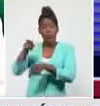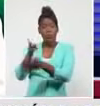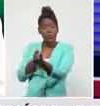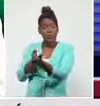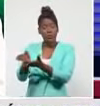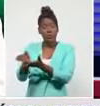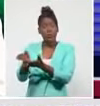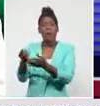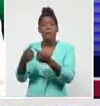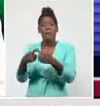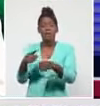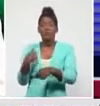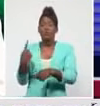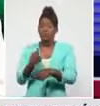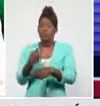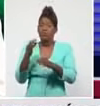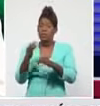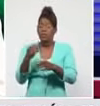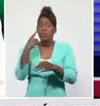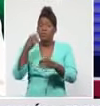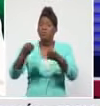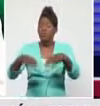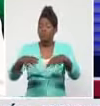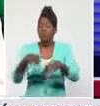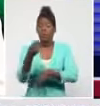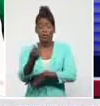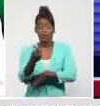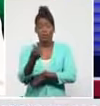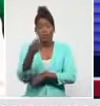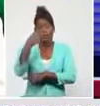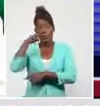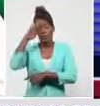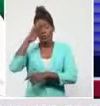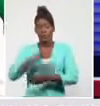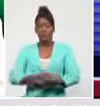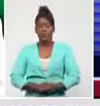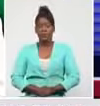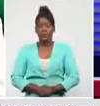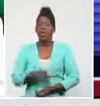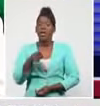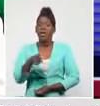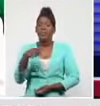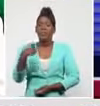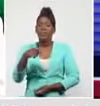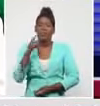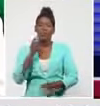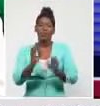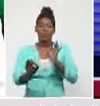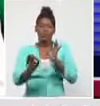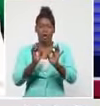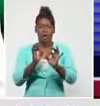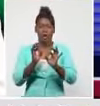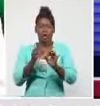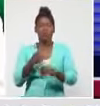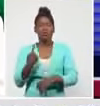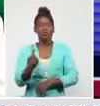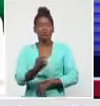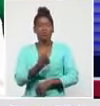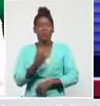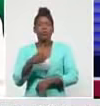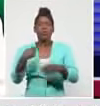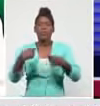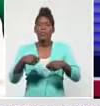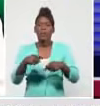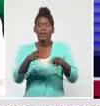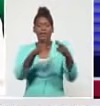situación económica que está enfrentando nuestro país. Por lo tanto, es un protocolo de mucha seguridad. Muchos lugares, y creo